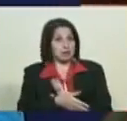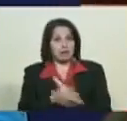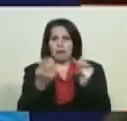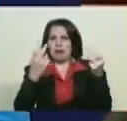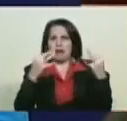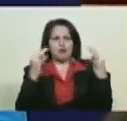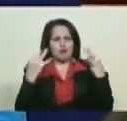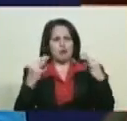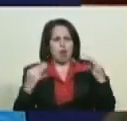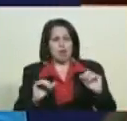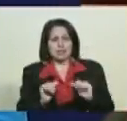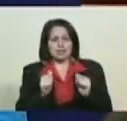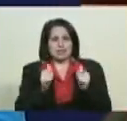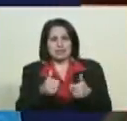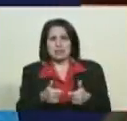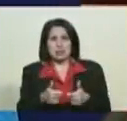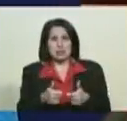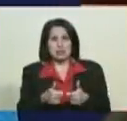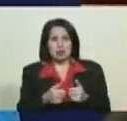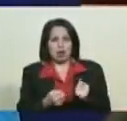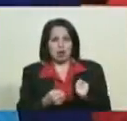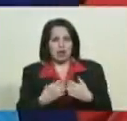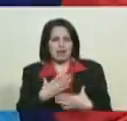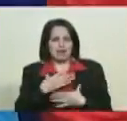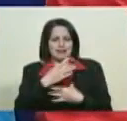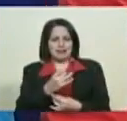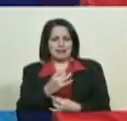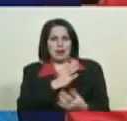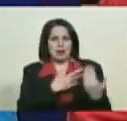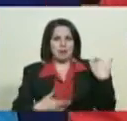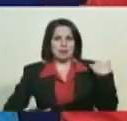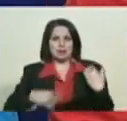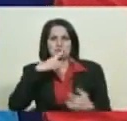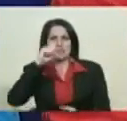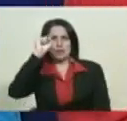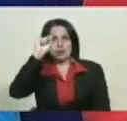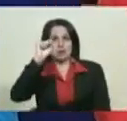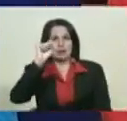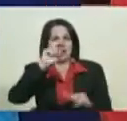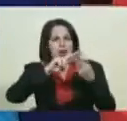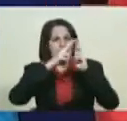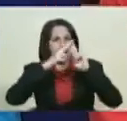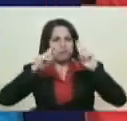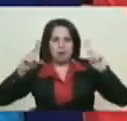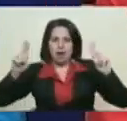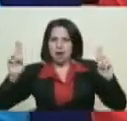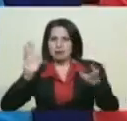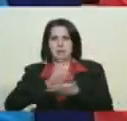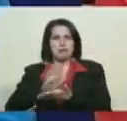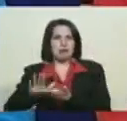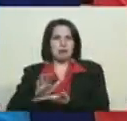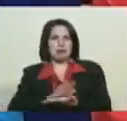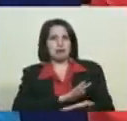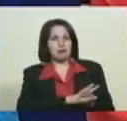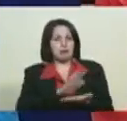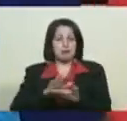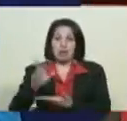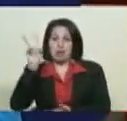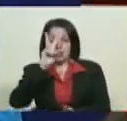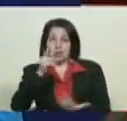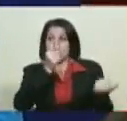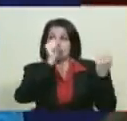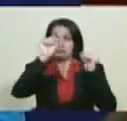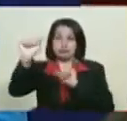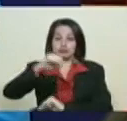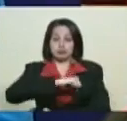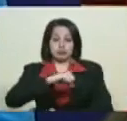naturaleza y su inicio en la iniciativa del jefe de Estado para preservar la paz, la tranquilidad de la República y defender la